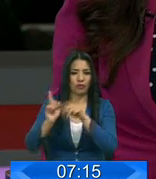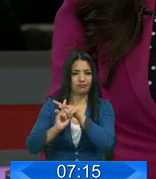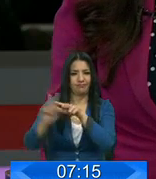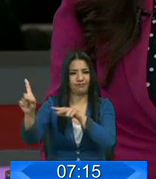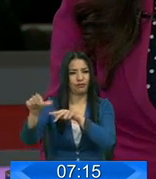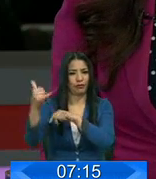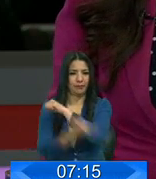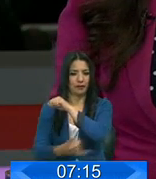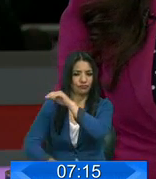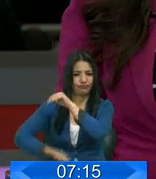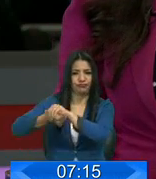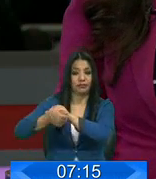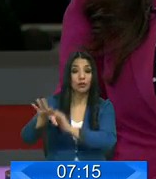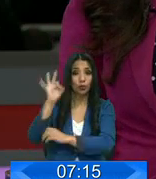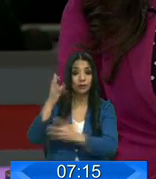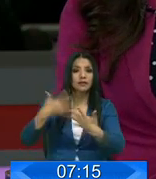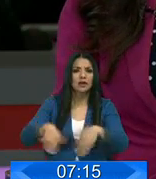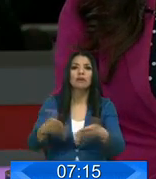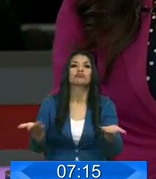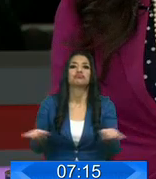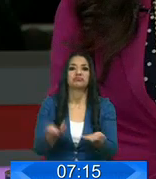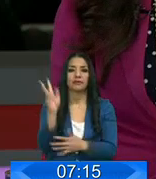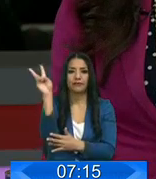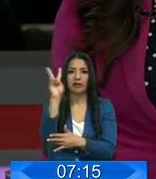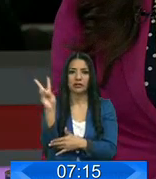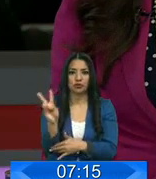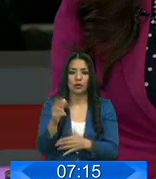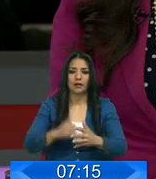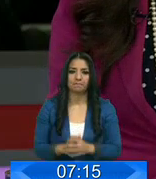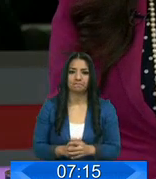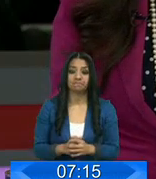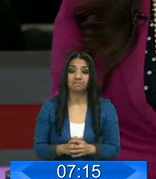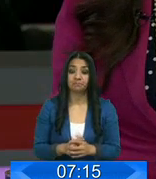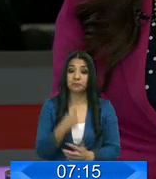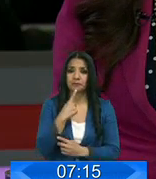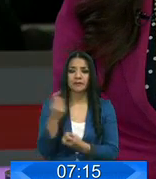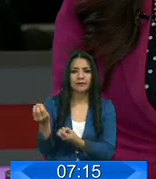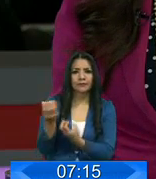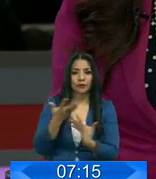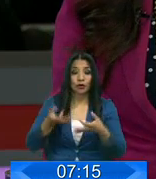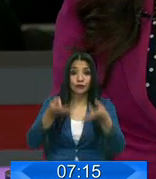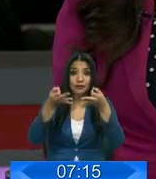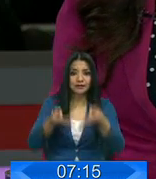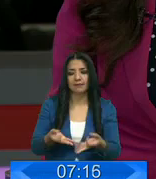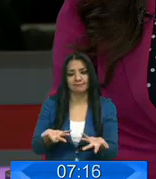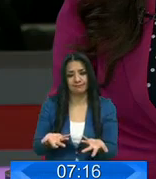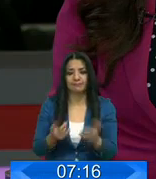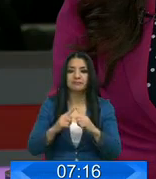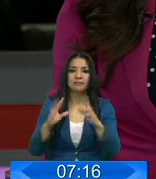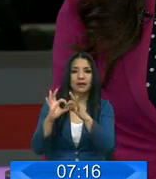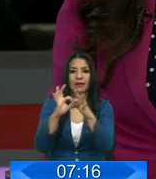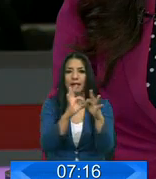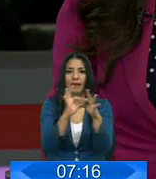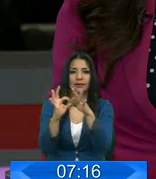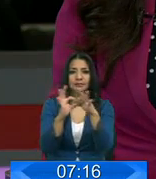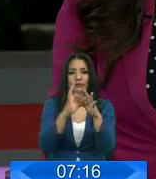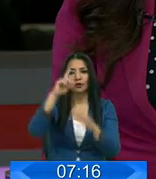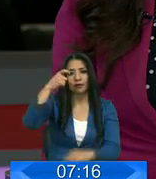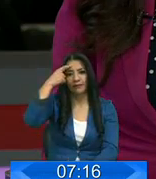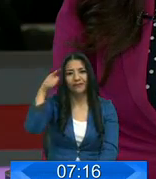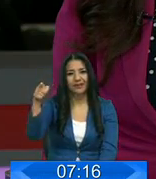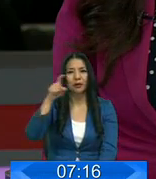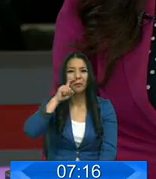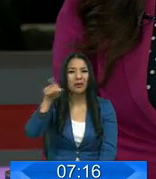Alvarado, fue localizado en Venezuela. Romo indicó que no tiene información oficial, pues las relaciones diplomáticas con el gobierno de